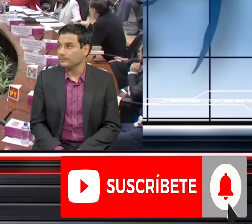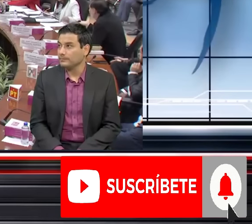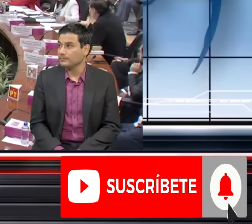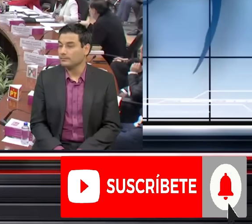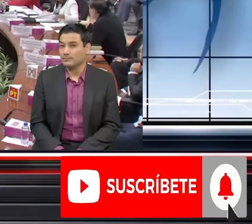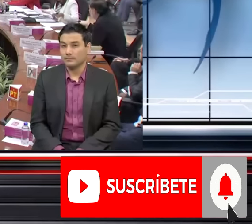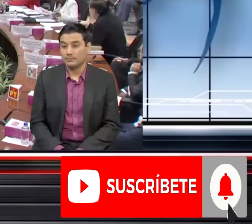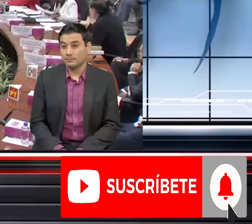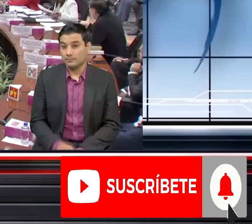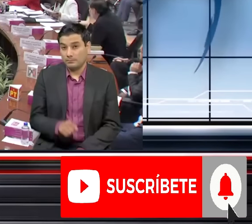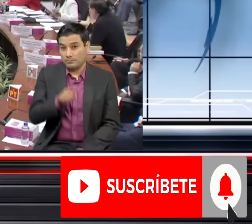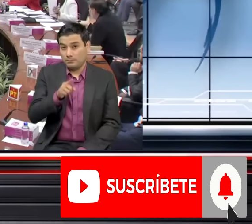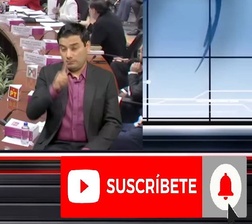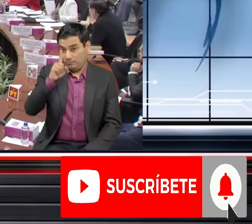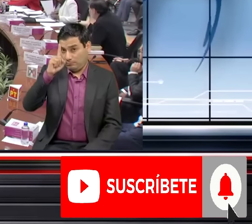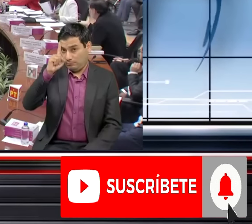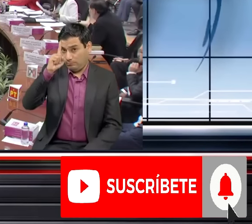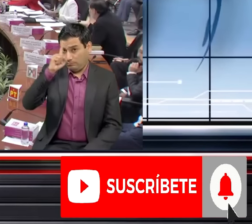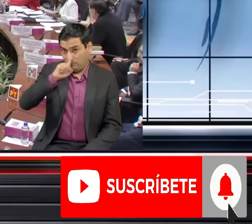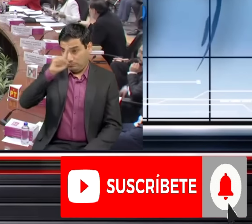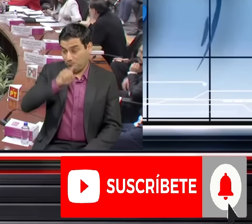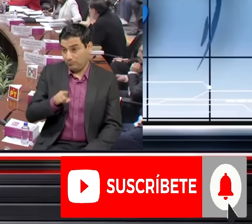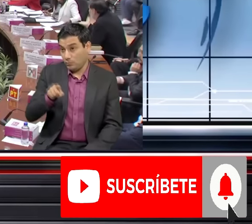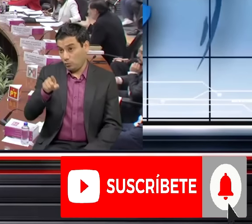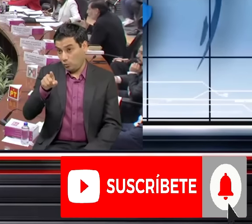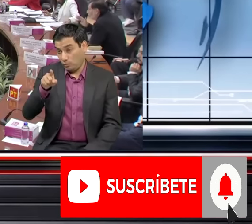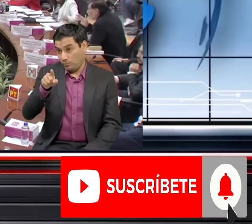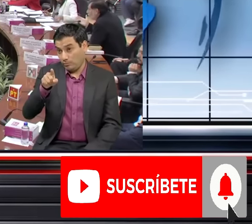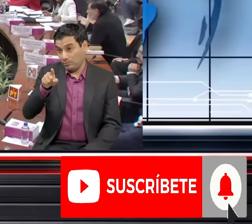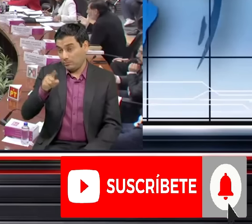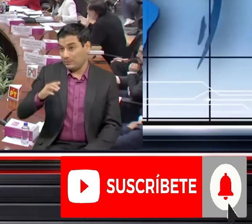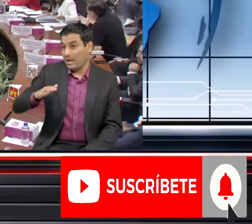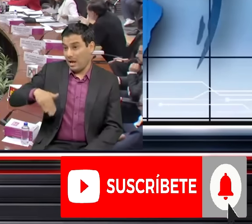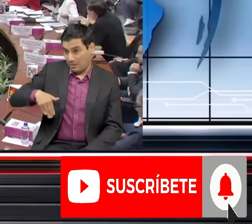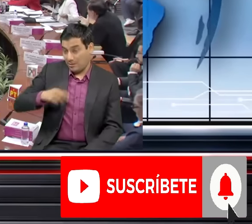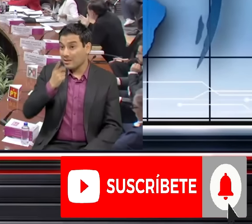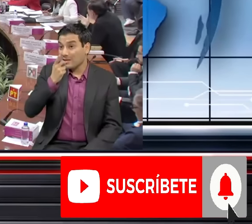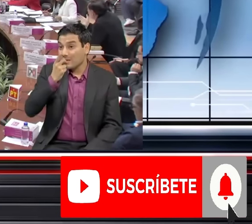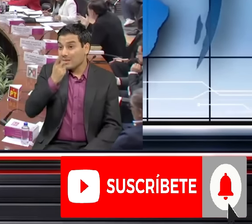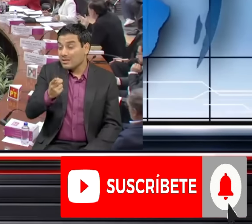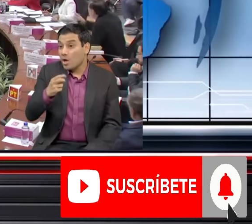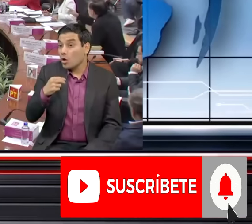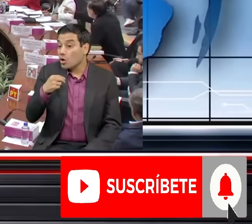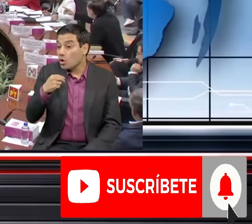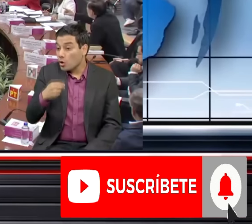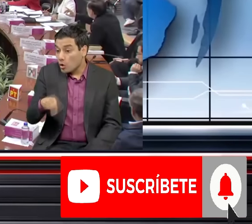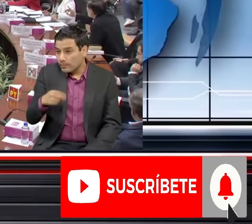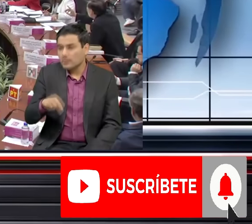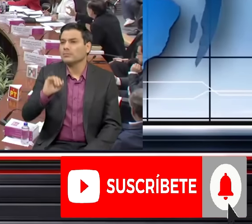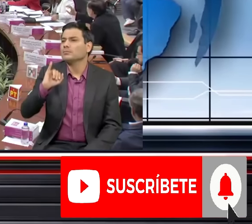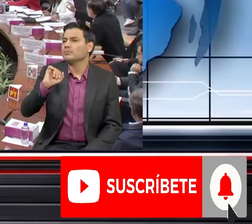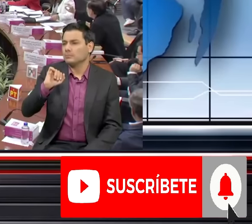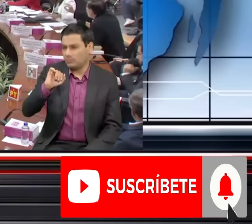Está contestando el consejero a una mención específica que hizo usted con su nombre. Sí, sí lo mencionó.